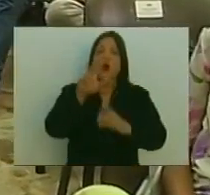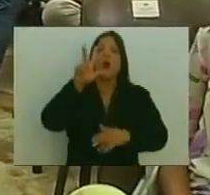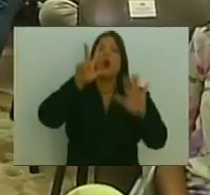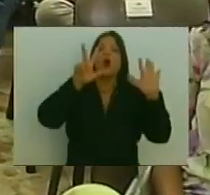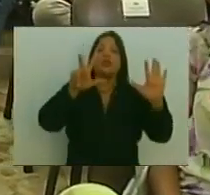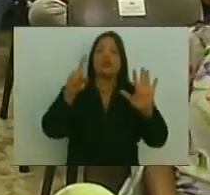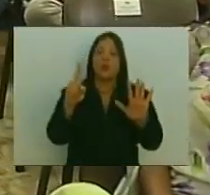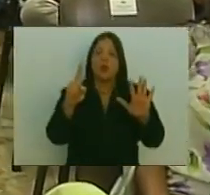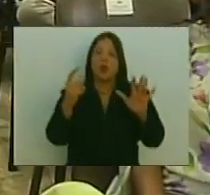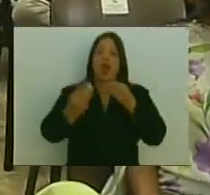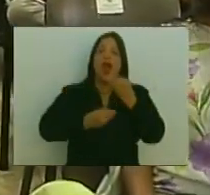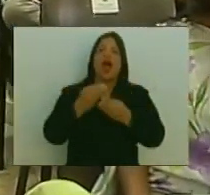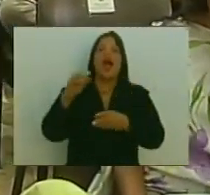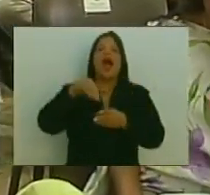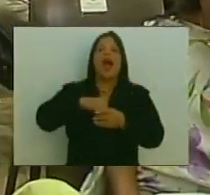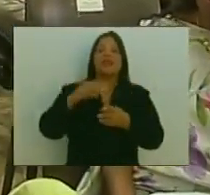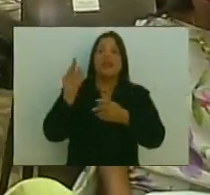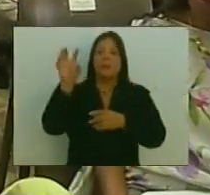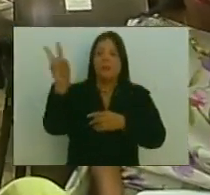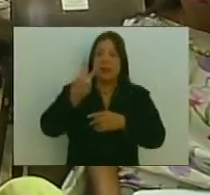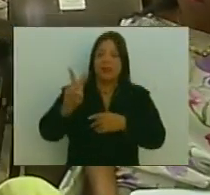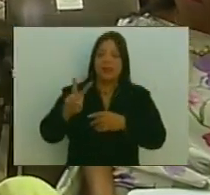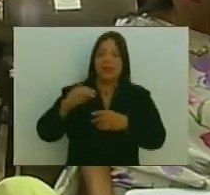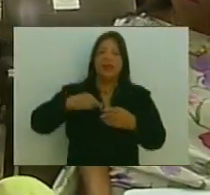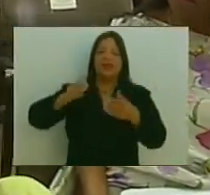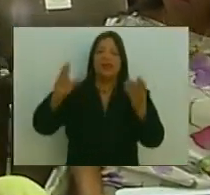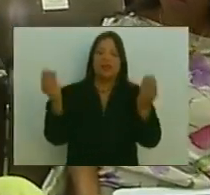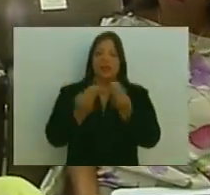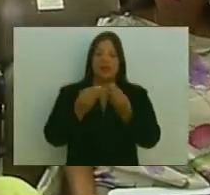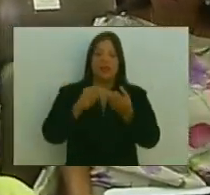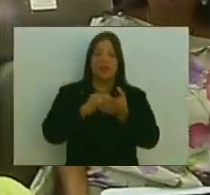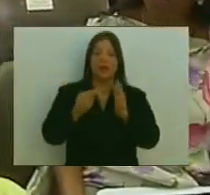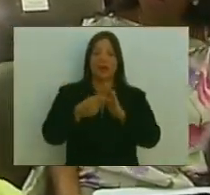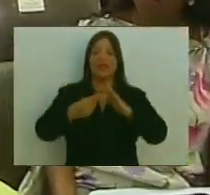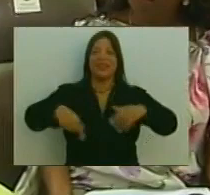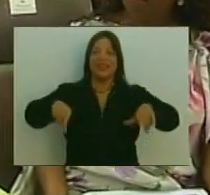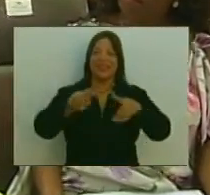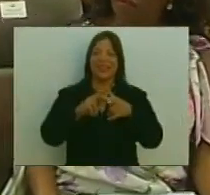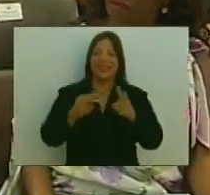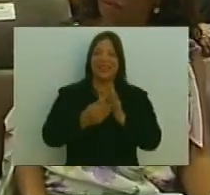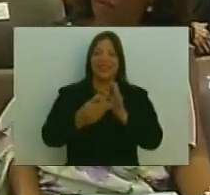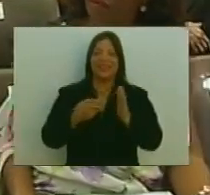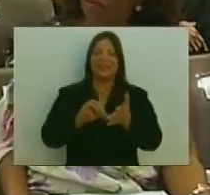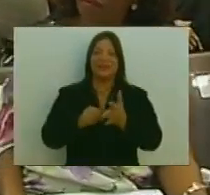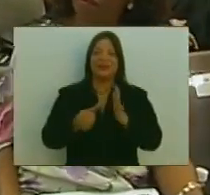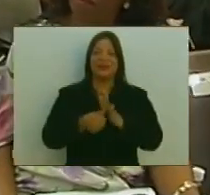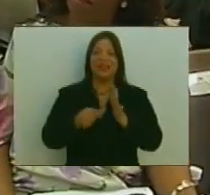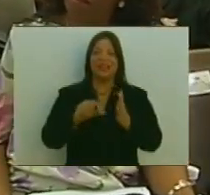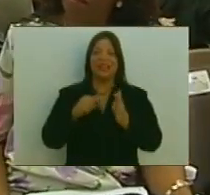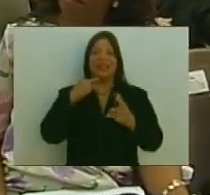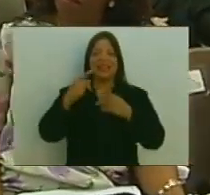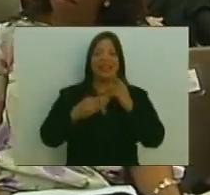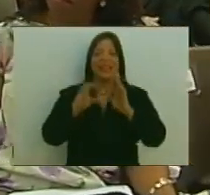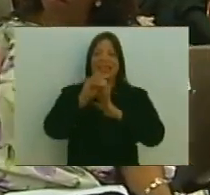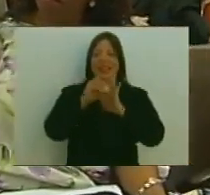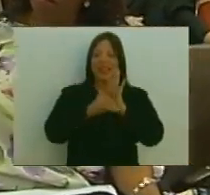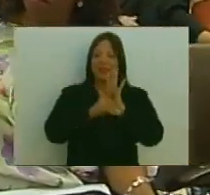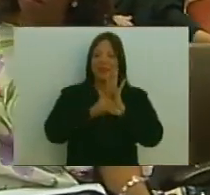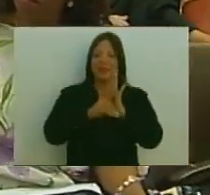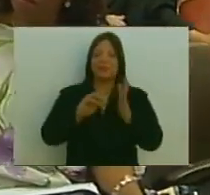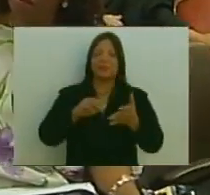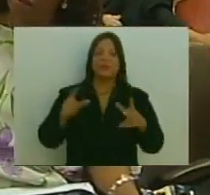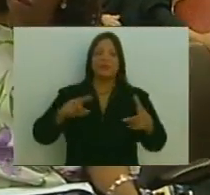patria. Es un breve recuento que quiero hacerles porque yo creo que el tema de la discapacidad siempre ha sido un tema muy